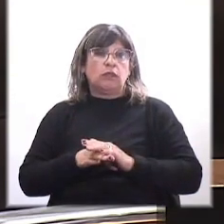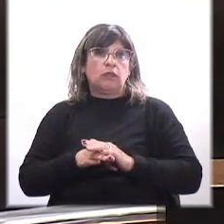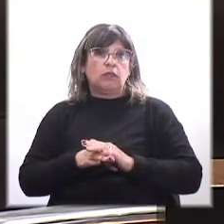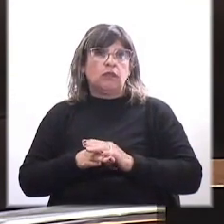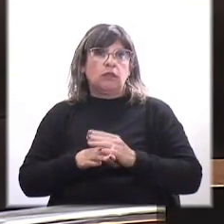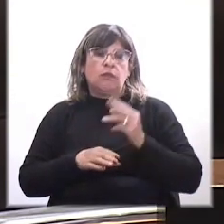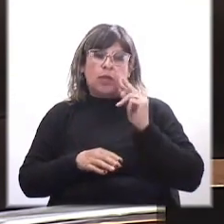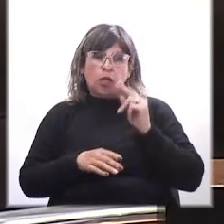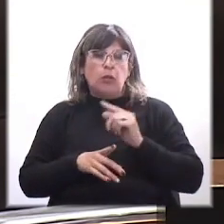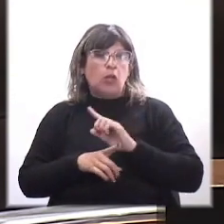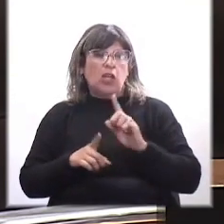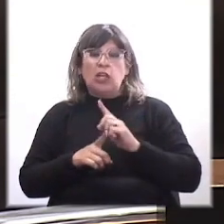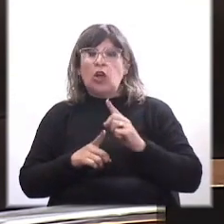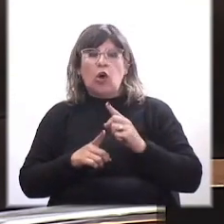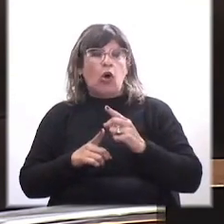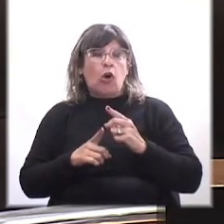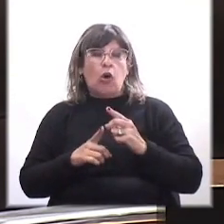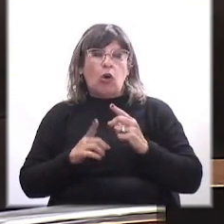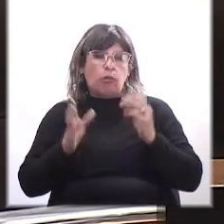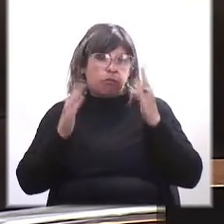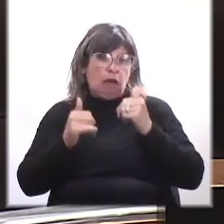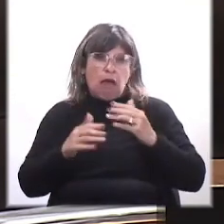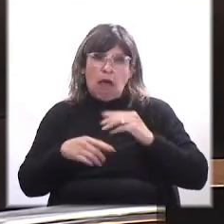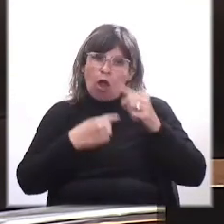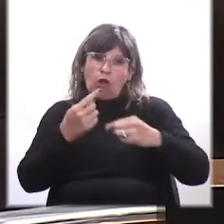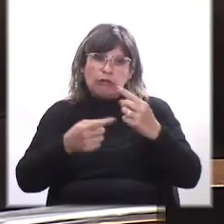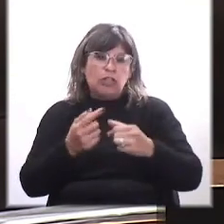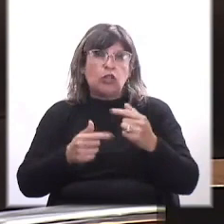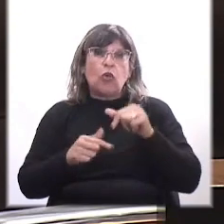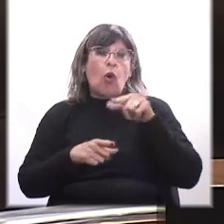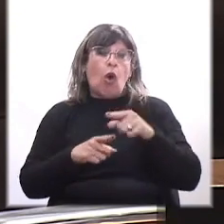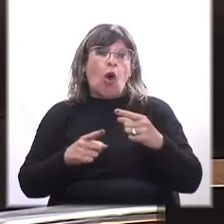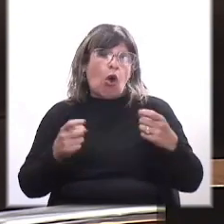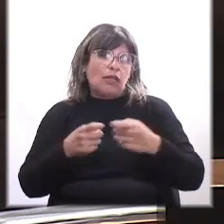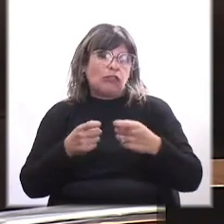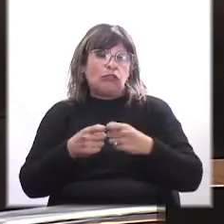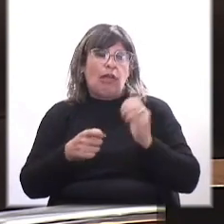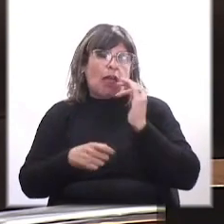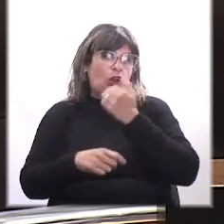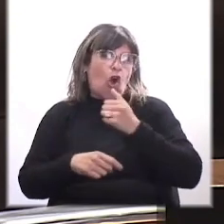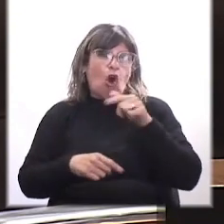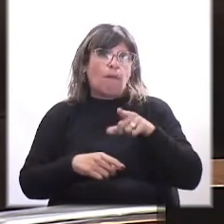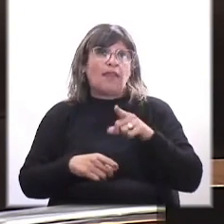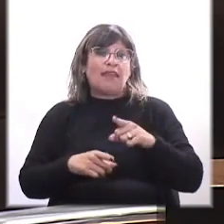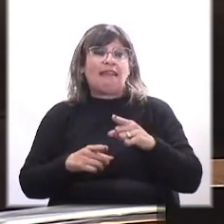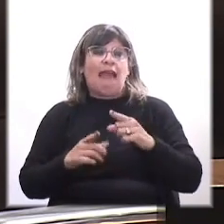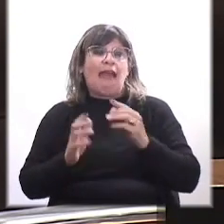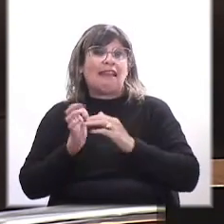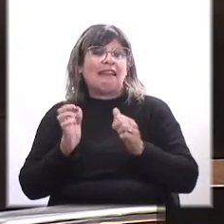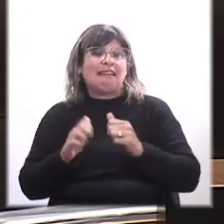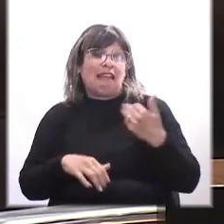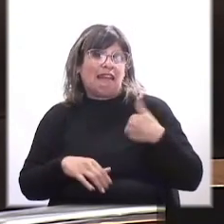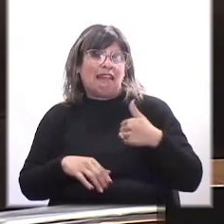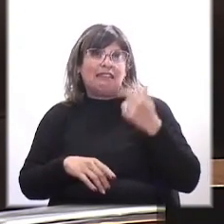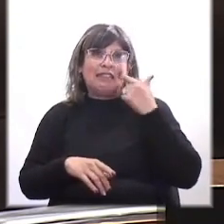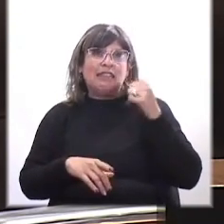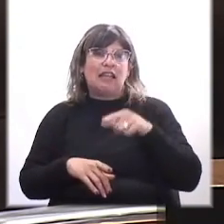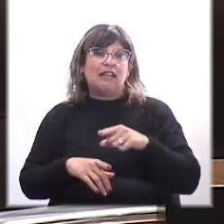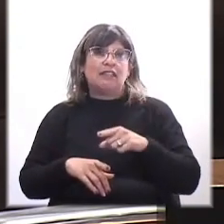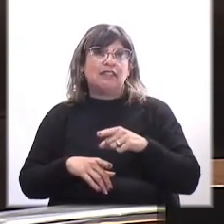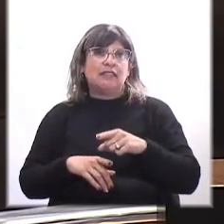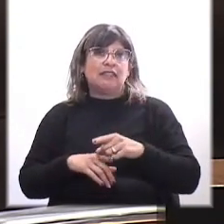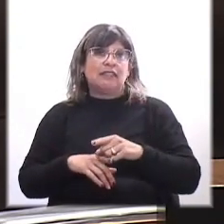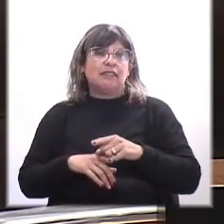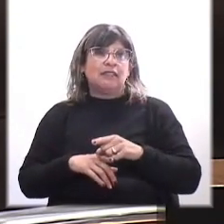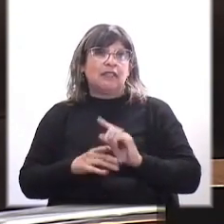Teniendo en cuenta que no prosperó ese consorcio entre Gas Sayago, Sociedad Anónima y Energía Argentina, Sociedad Anónima,